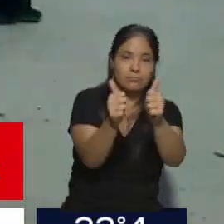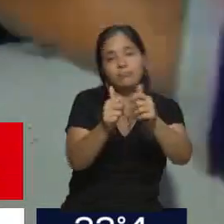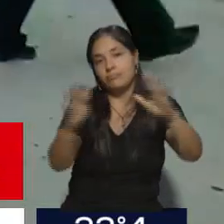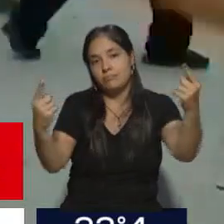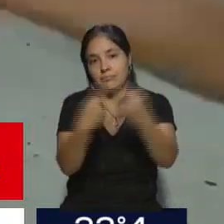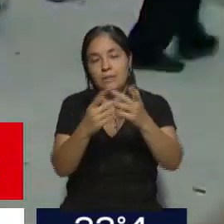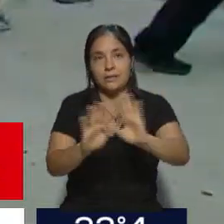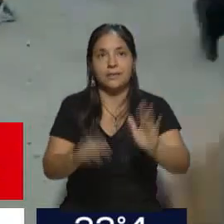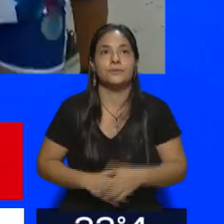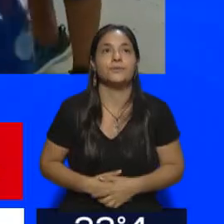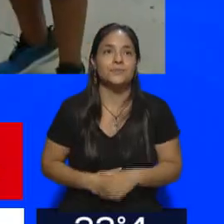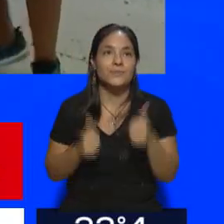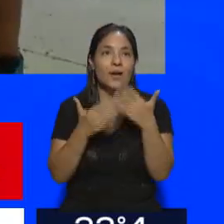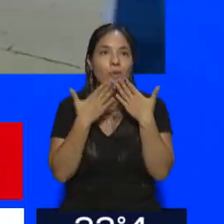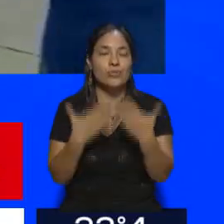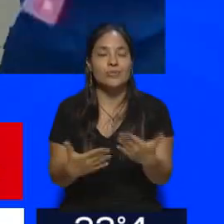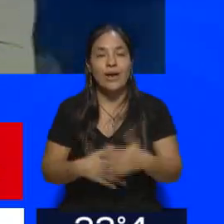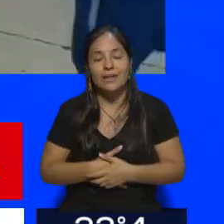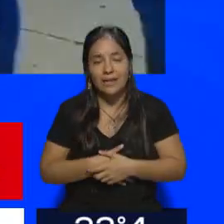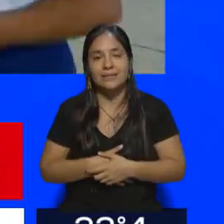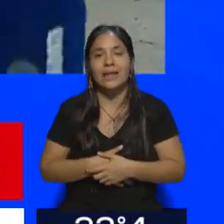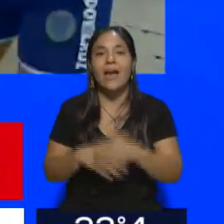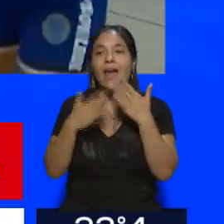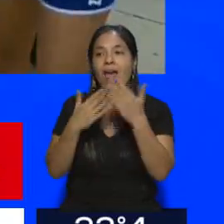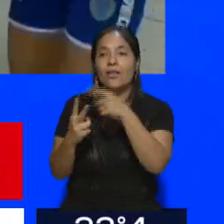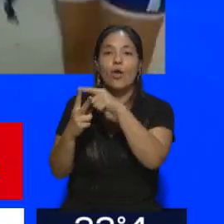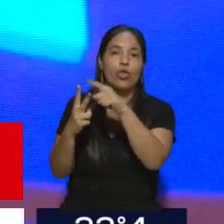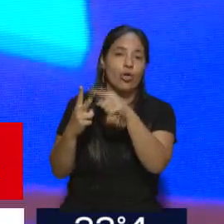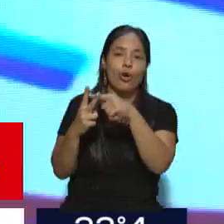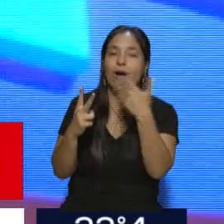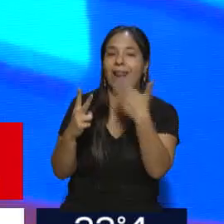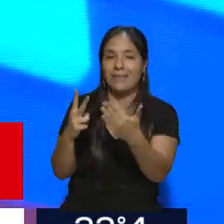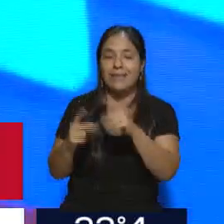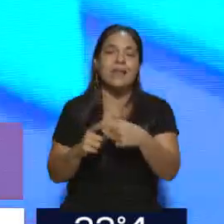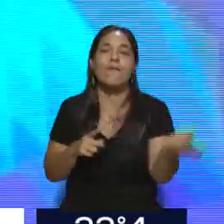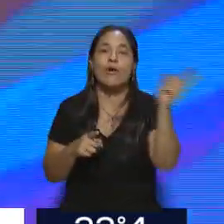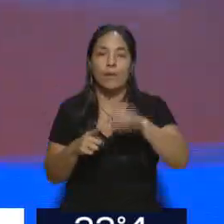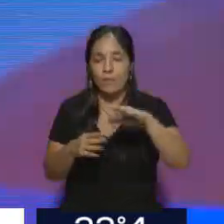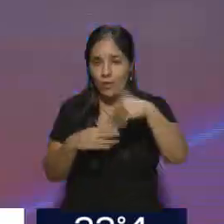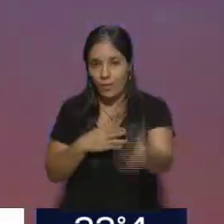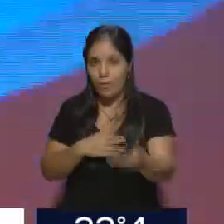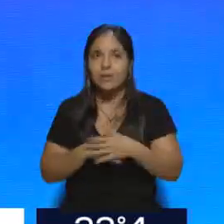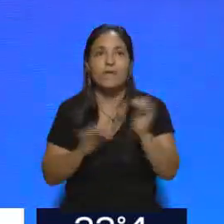hasta llegar a la fase de grupos. Gracias, José Luis. Gracias, Emanuel. Volvemos en un instante nada más, cuando la